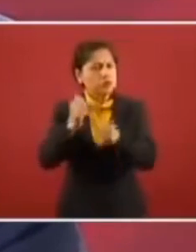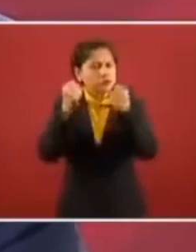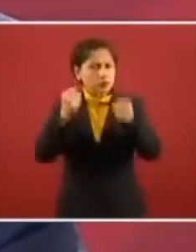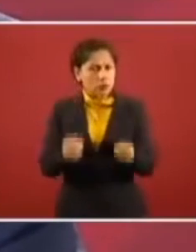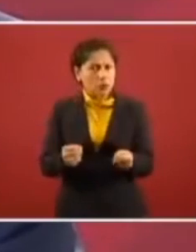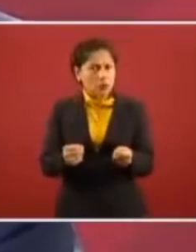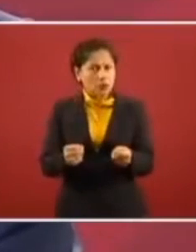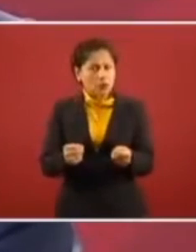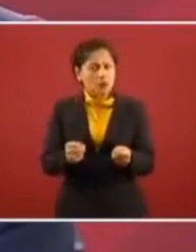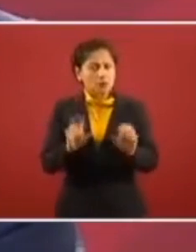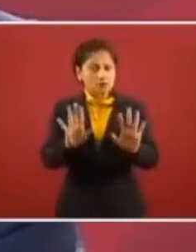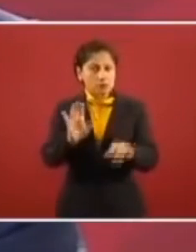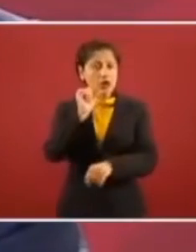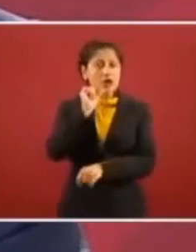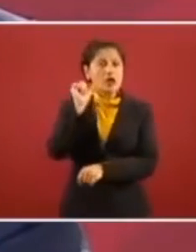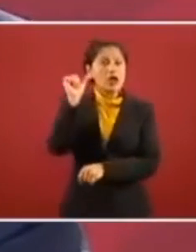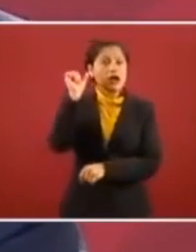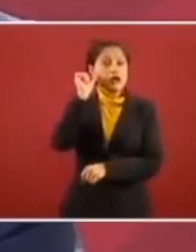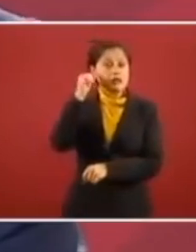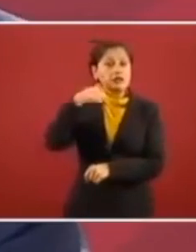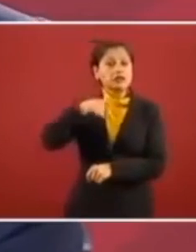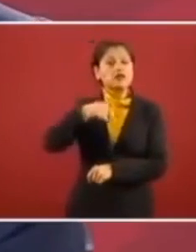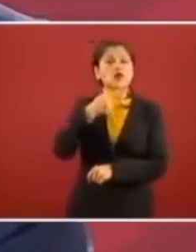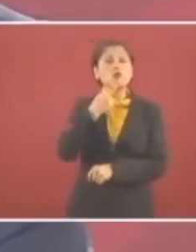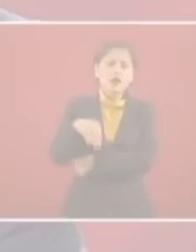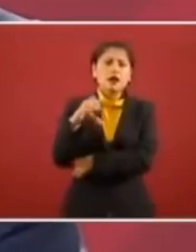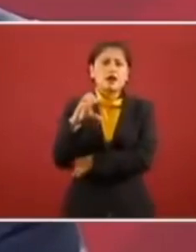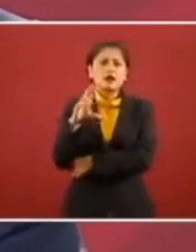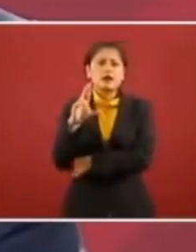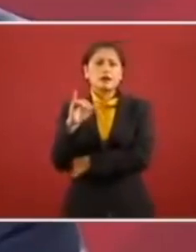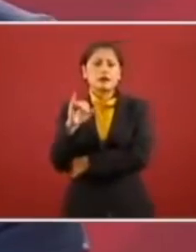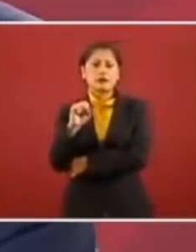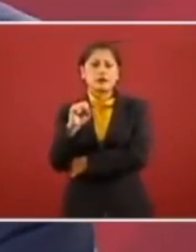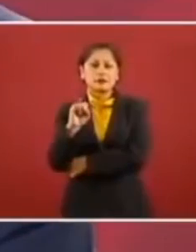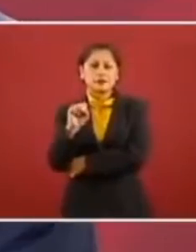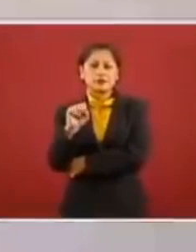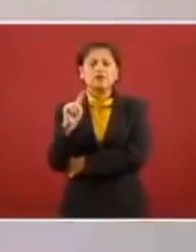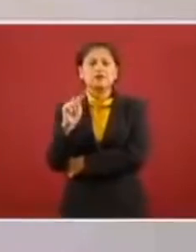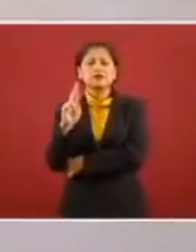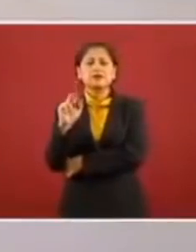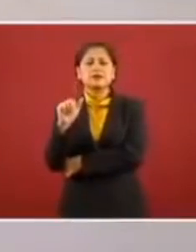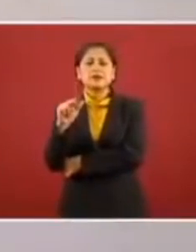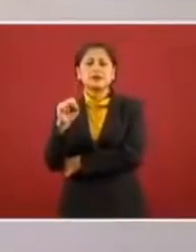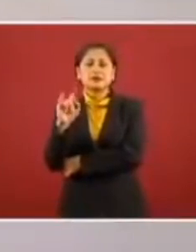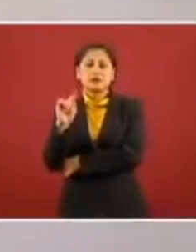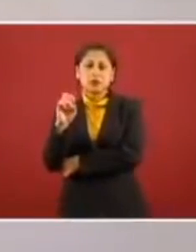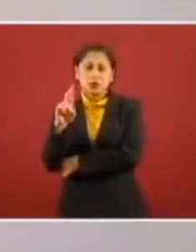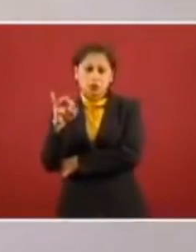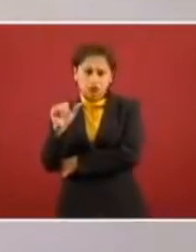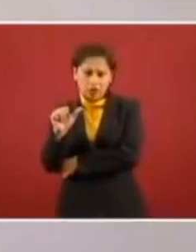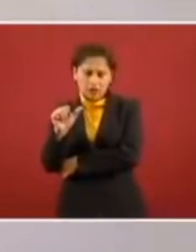vez el término crisis transitoria. Eso no va a